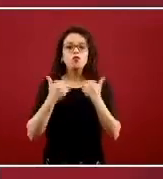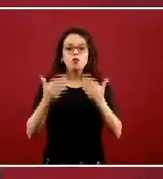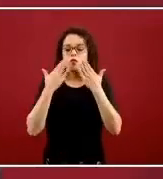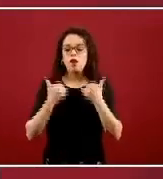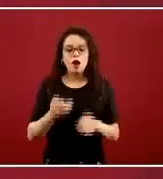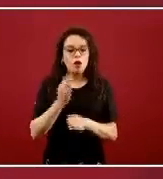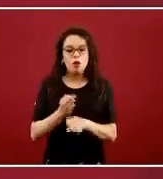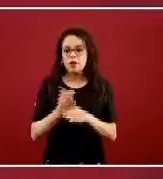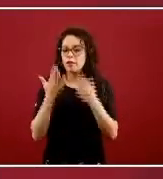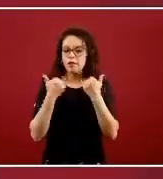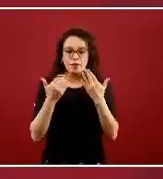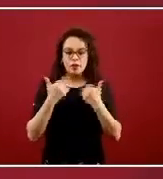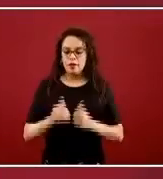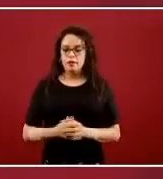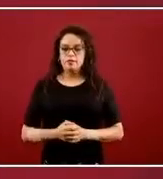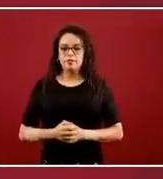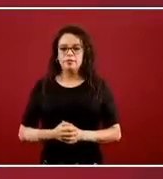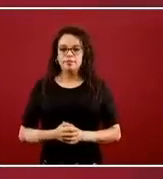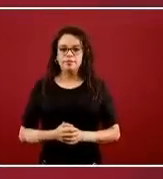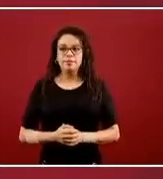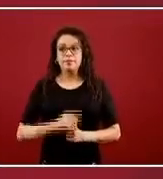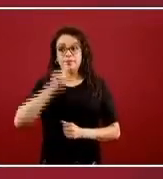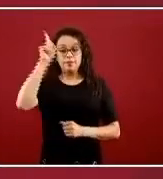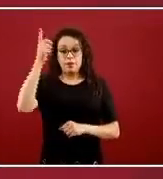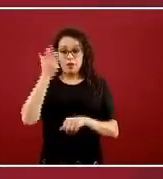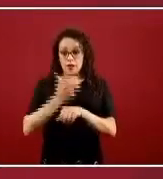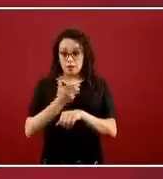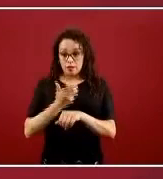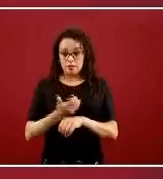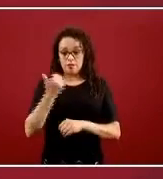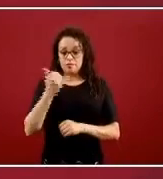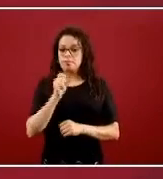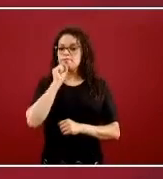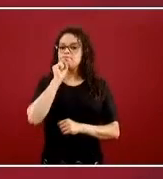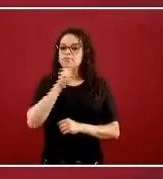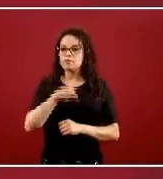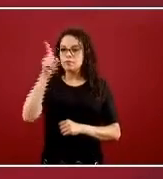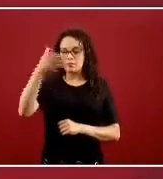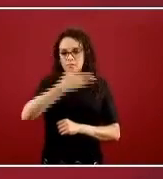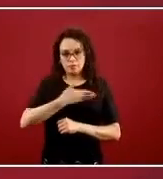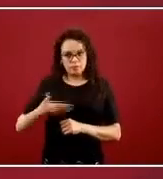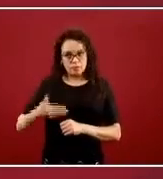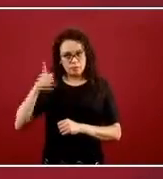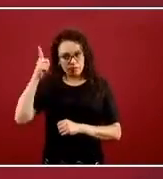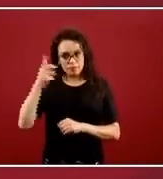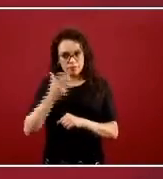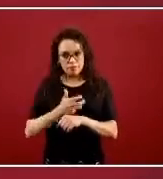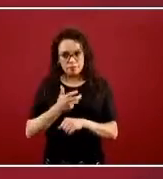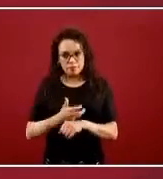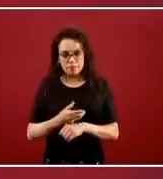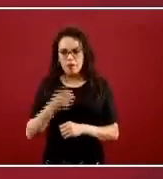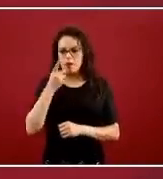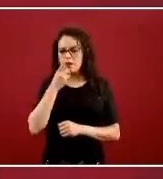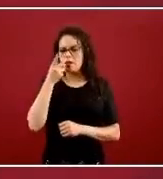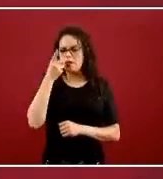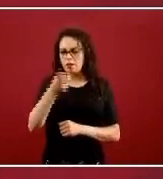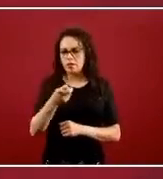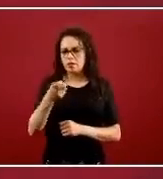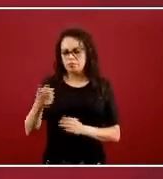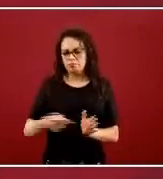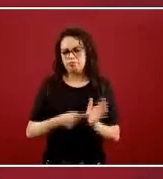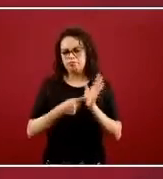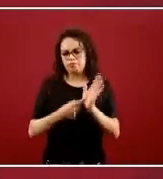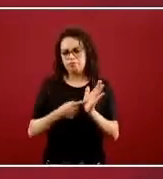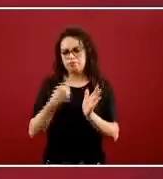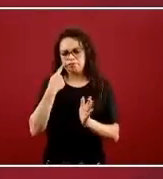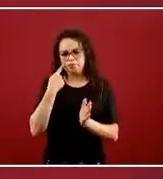Estados Unidos y el propio presidente de esta nación ha hecho una presentación pública de un producto